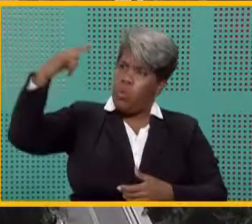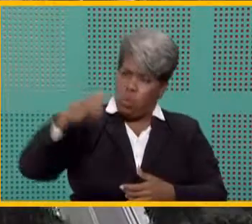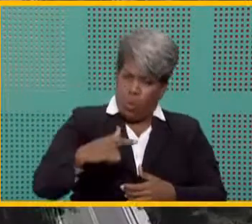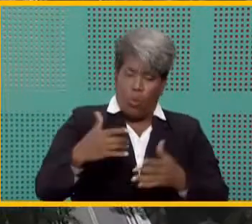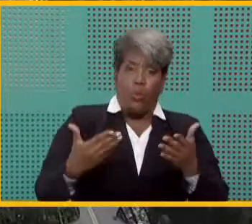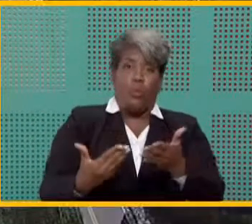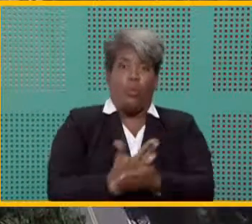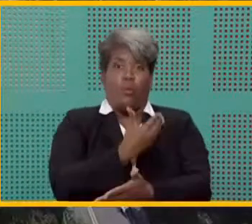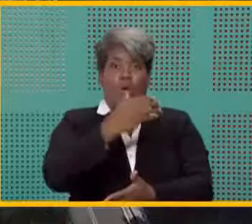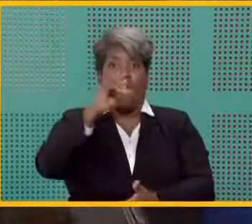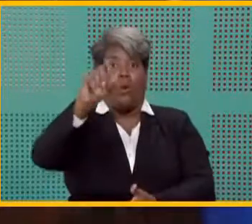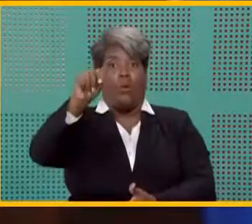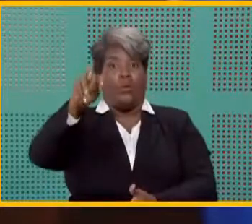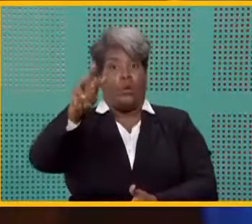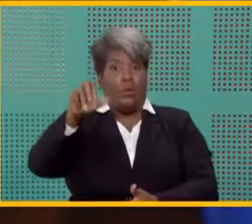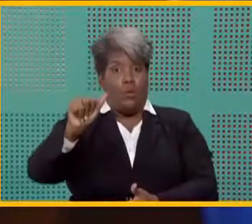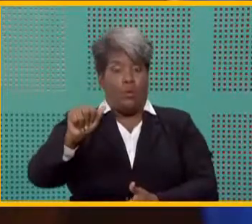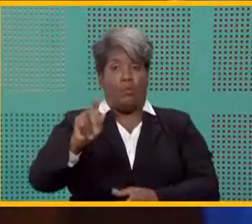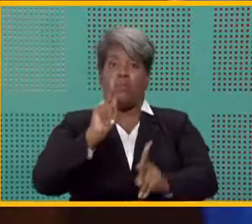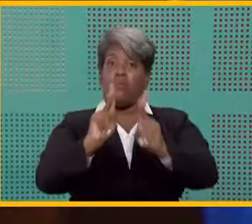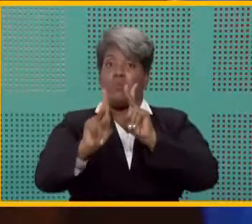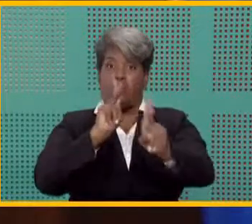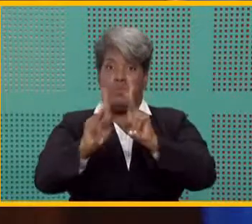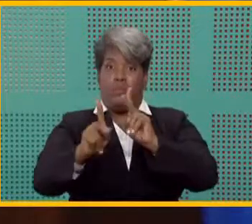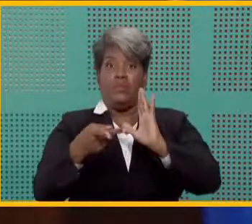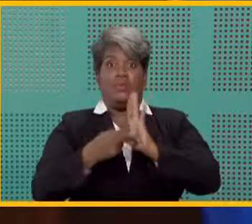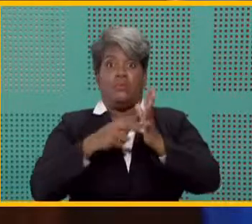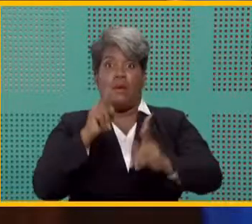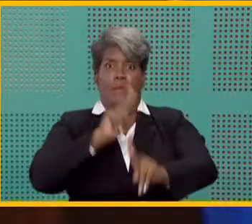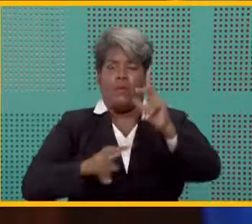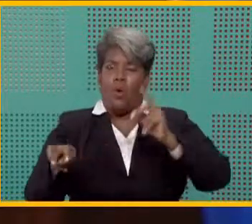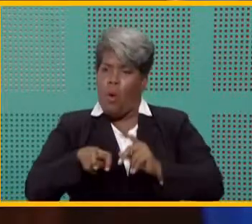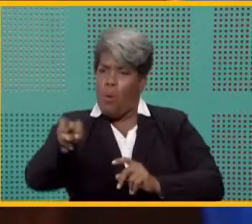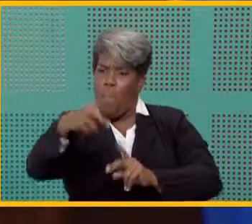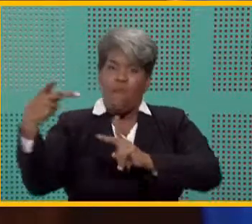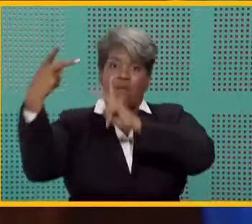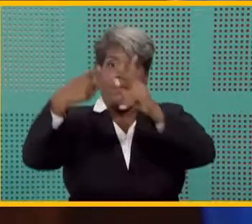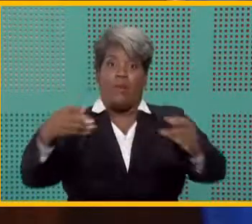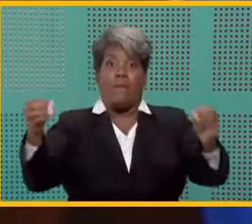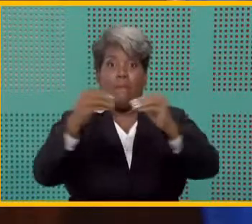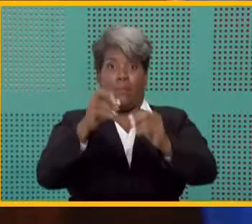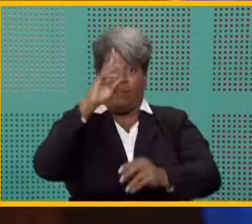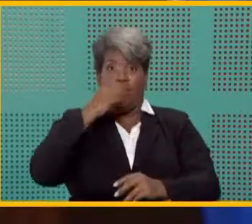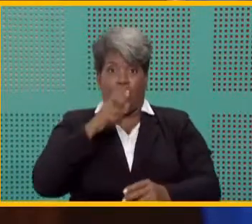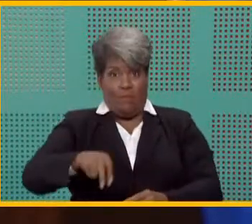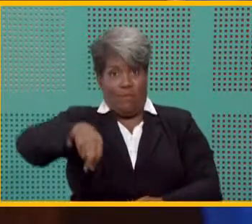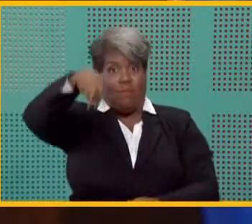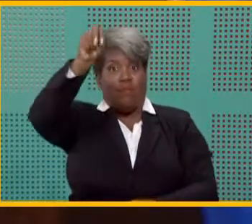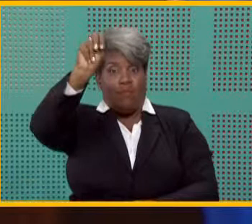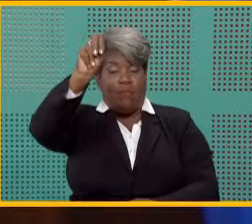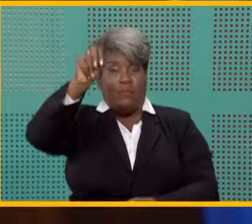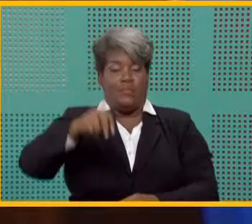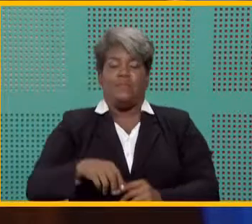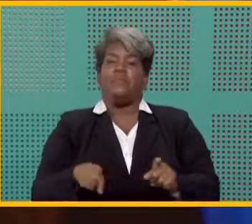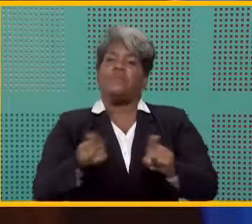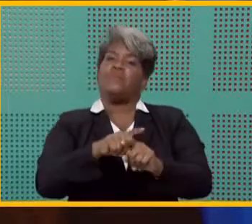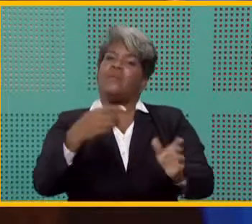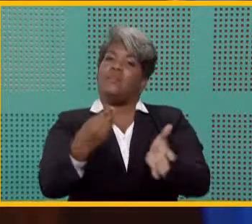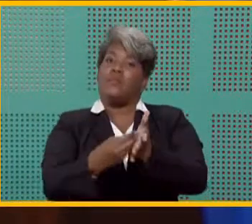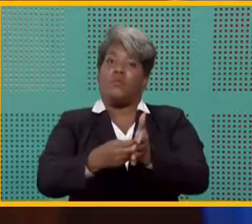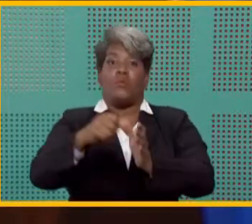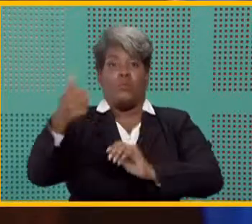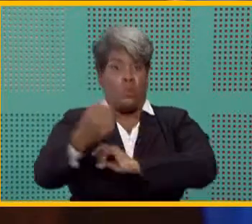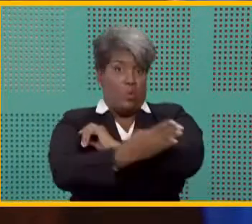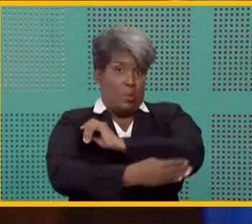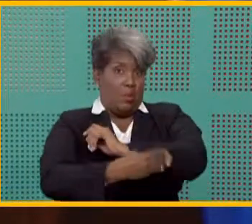Plata, que atraerá más visitantes a la zona norte del país. A su vez, la inversión extranjera directa en